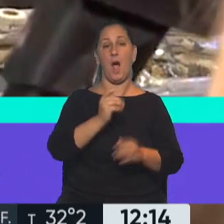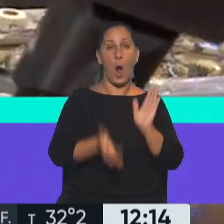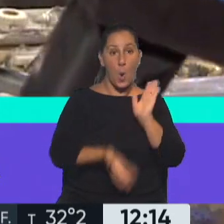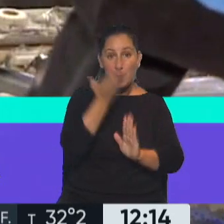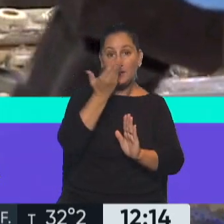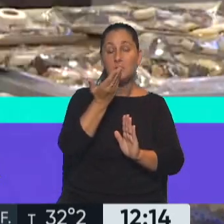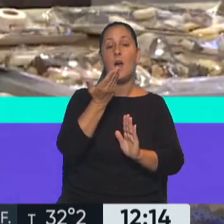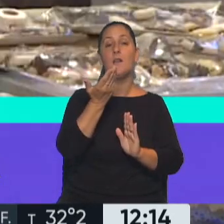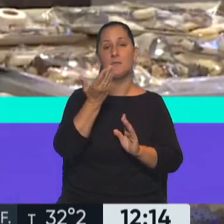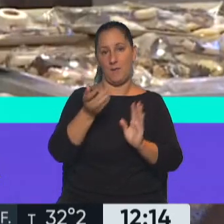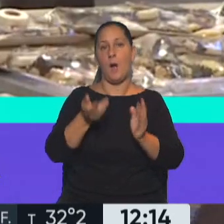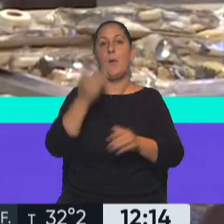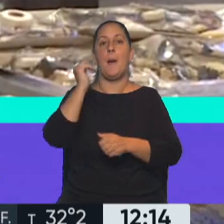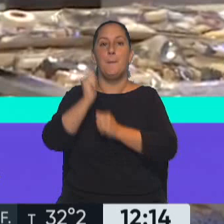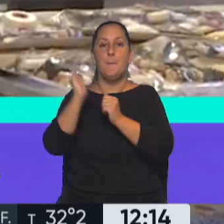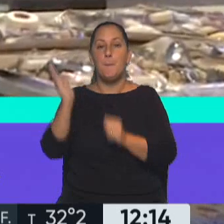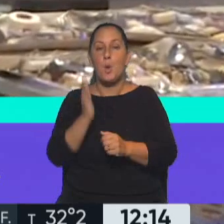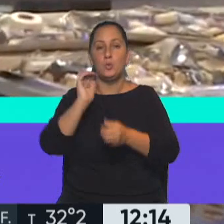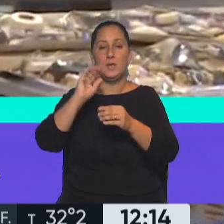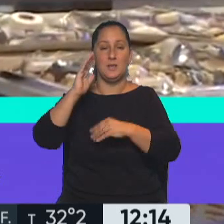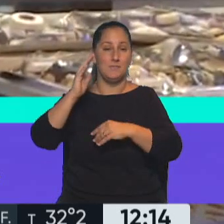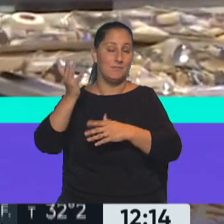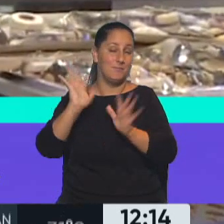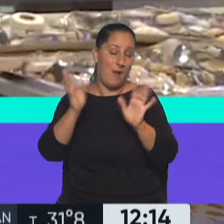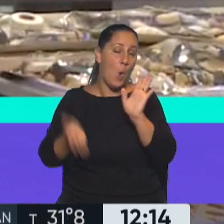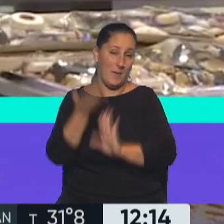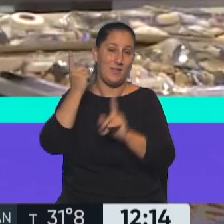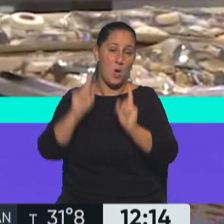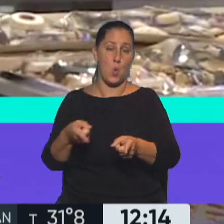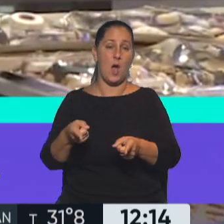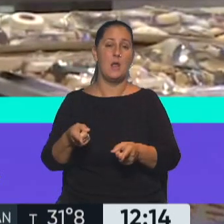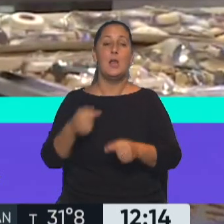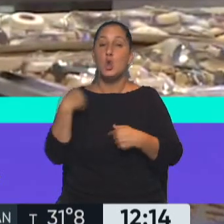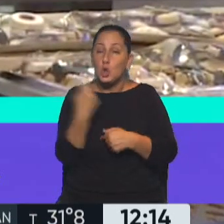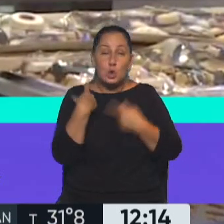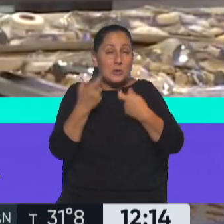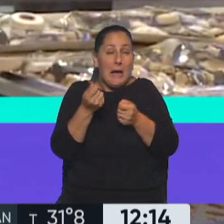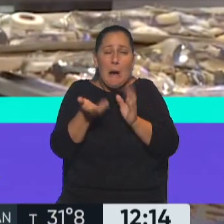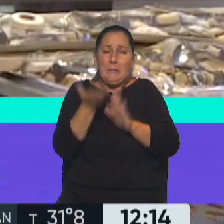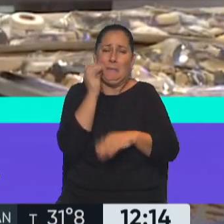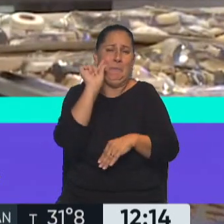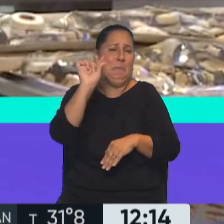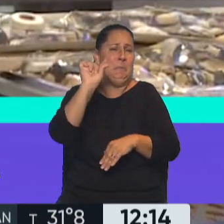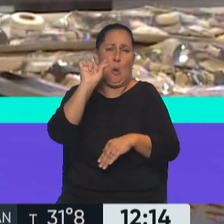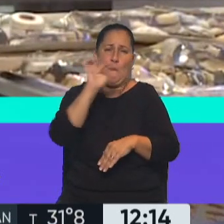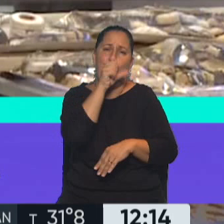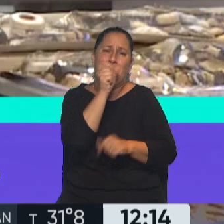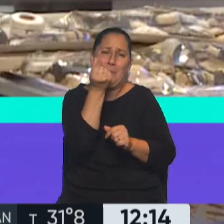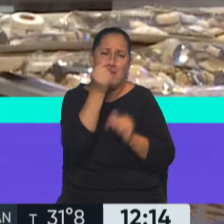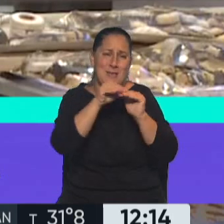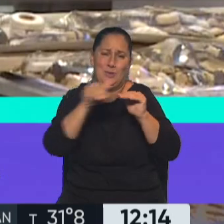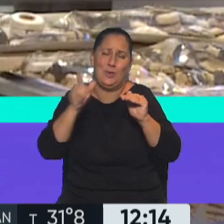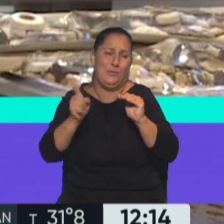de por supuesto, sus productos? Tratamos de aumentar... Muy poco, o sea, tratamos de aguantar lo más que podemos,